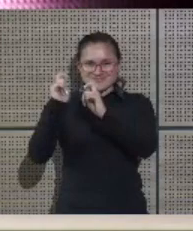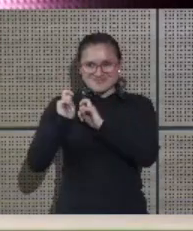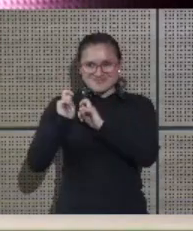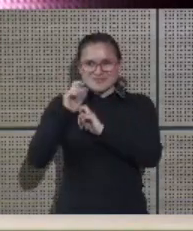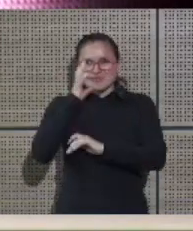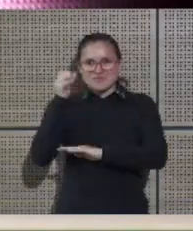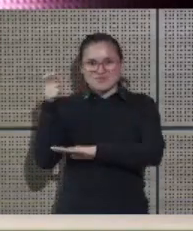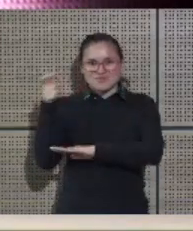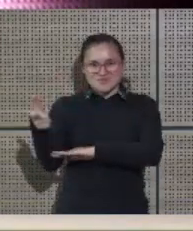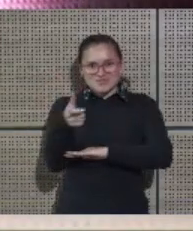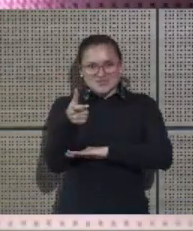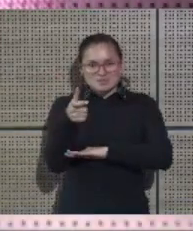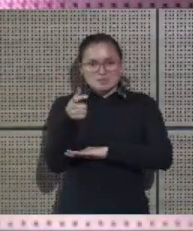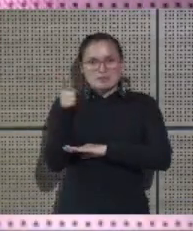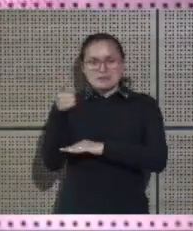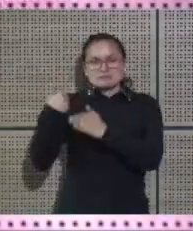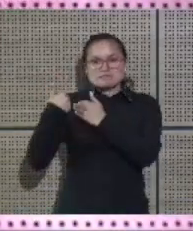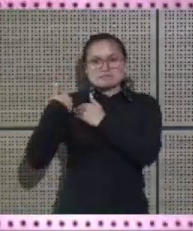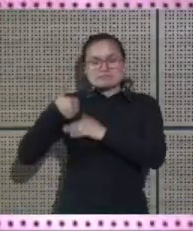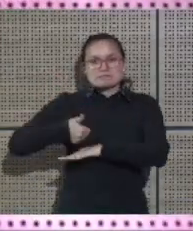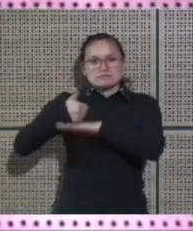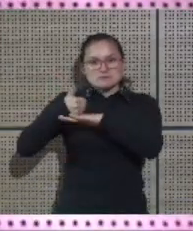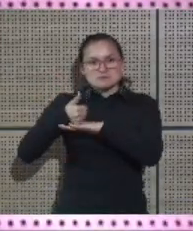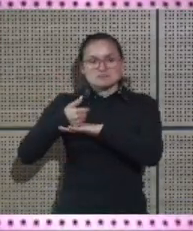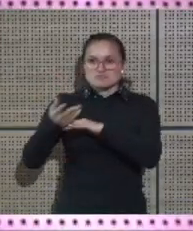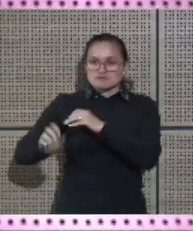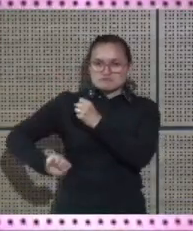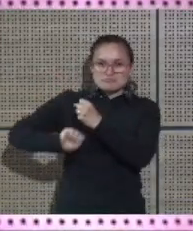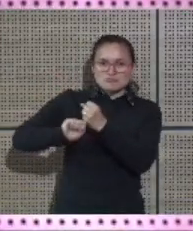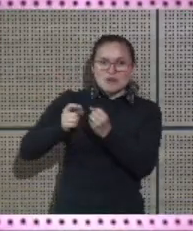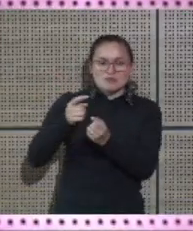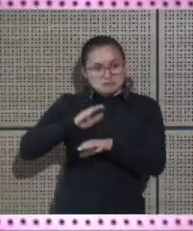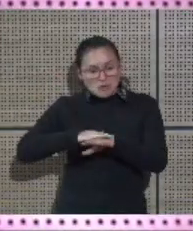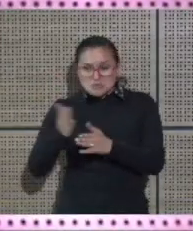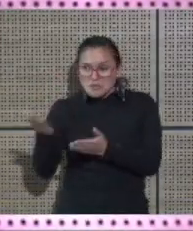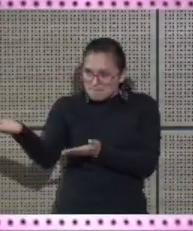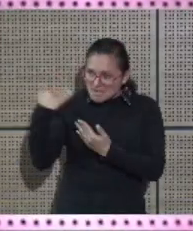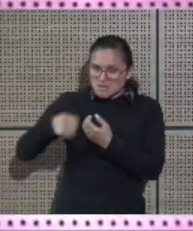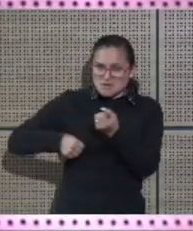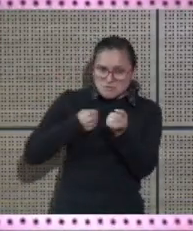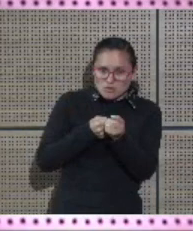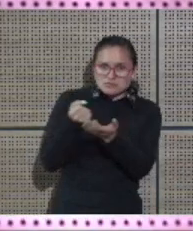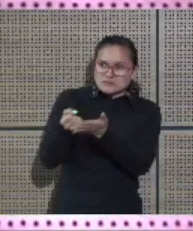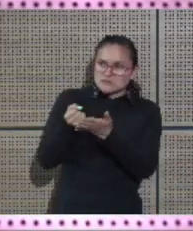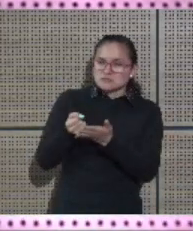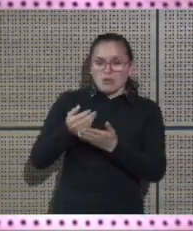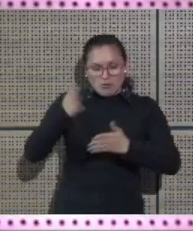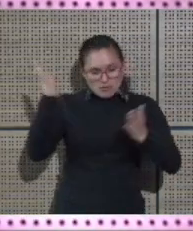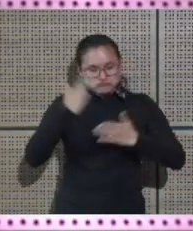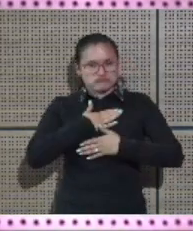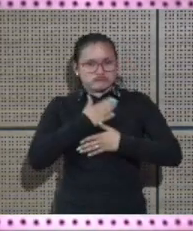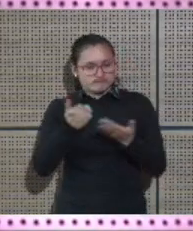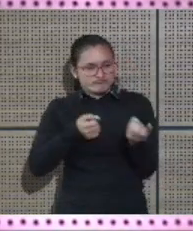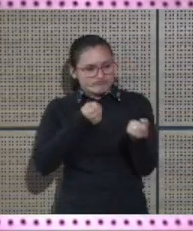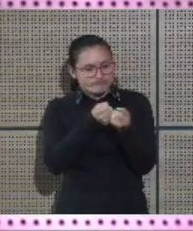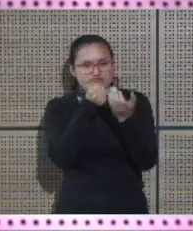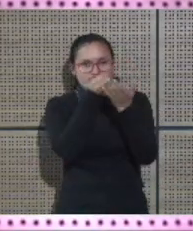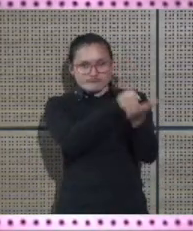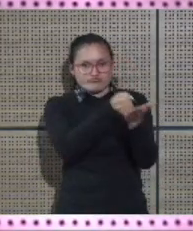Contralor Maya por la oportunidad que nos ha dado de apoyar justamente la transformación de la Contraloría de Colombia, igual que lo hemos hecho